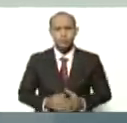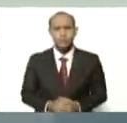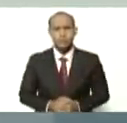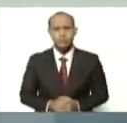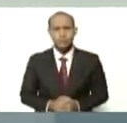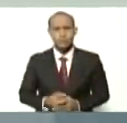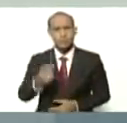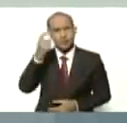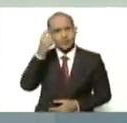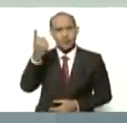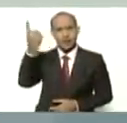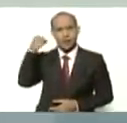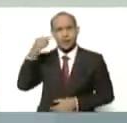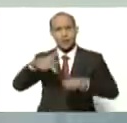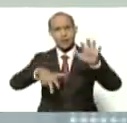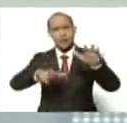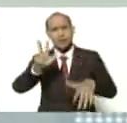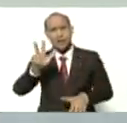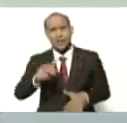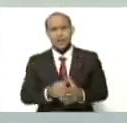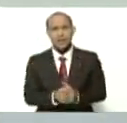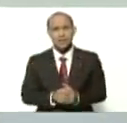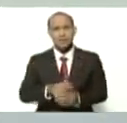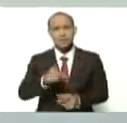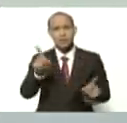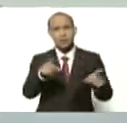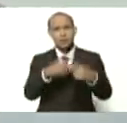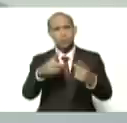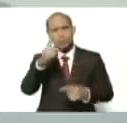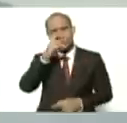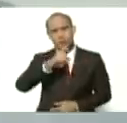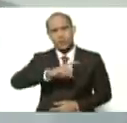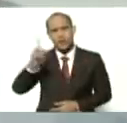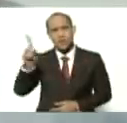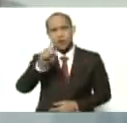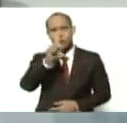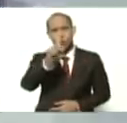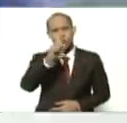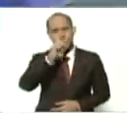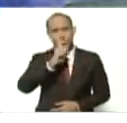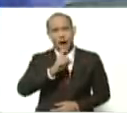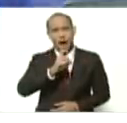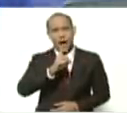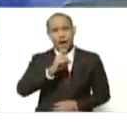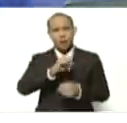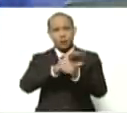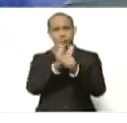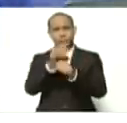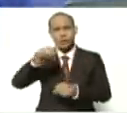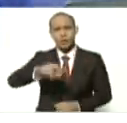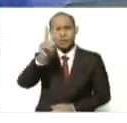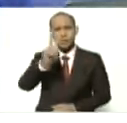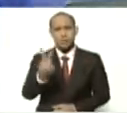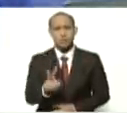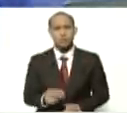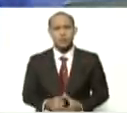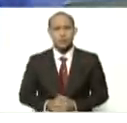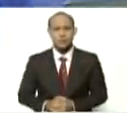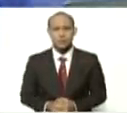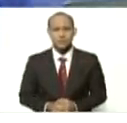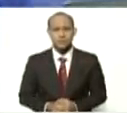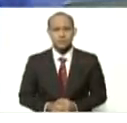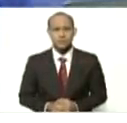ayer 13 cumplimos un año del primer caso de lakovic 19 en venezuela- un año